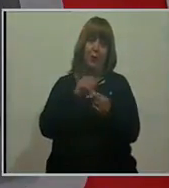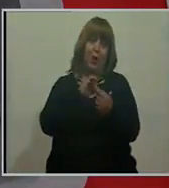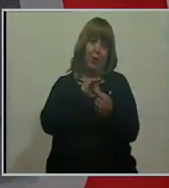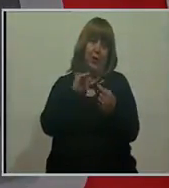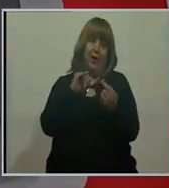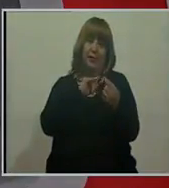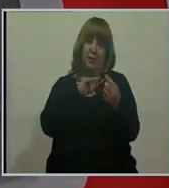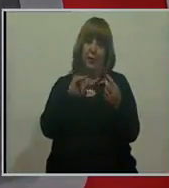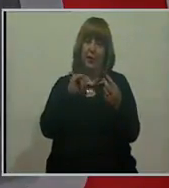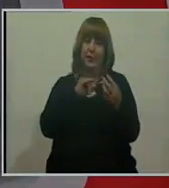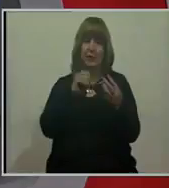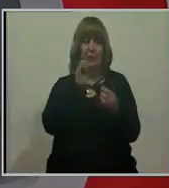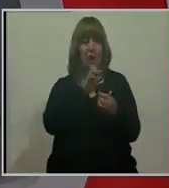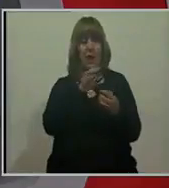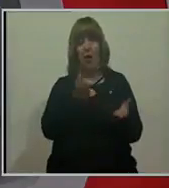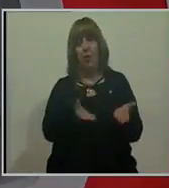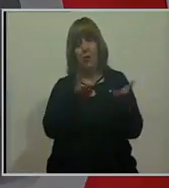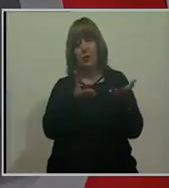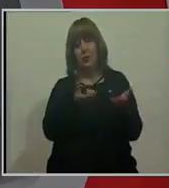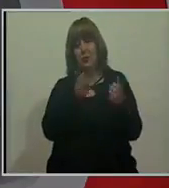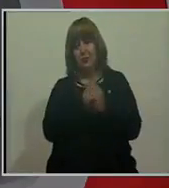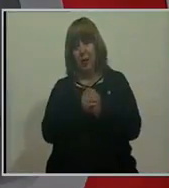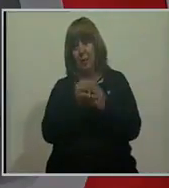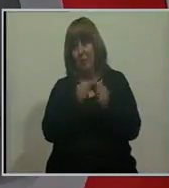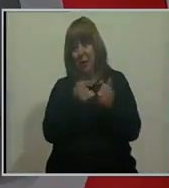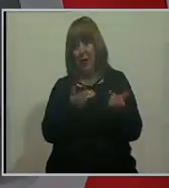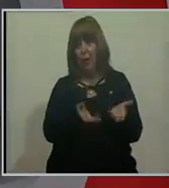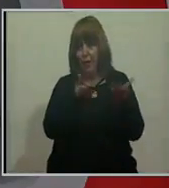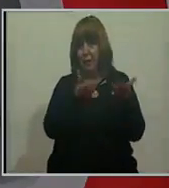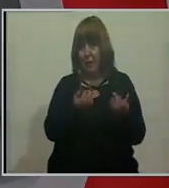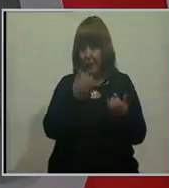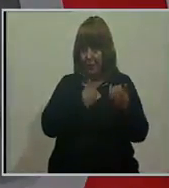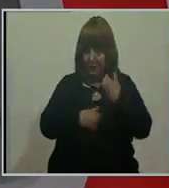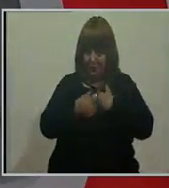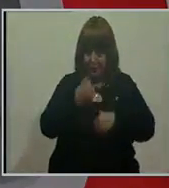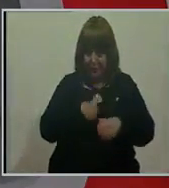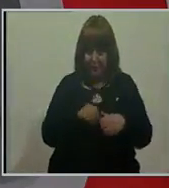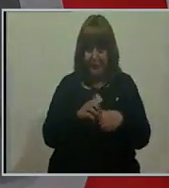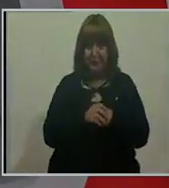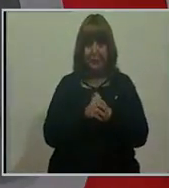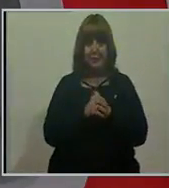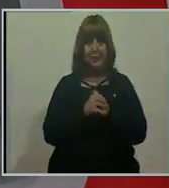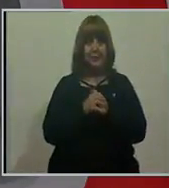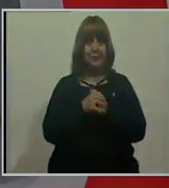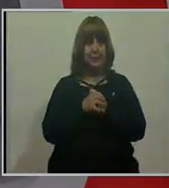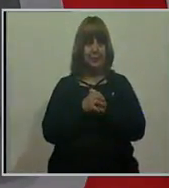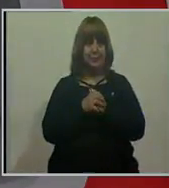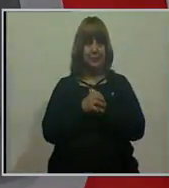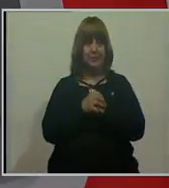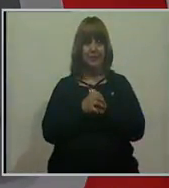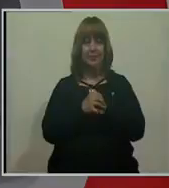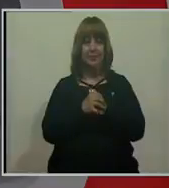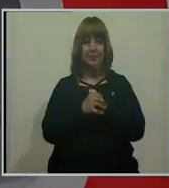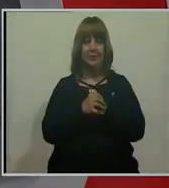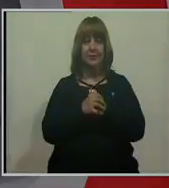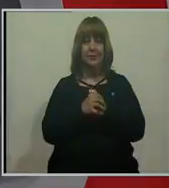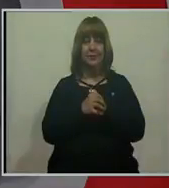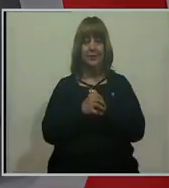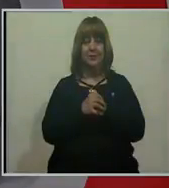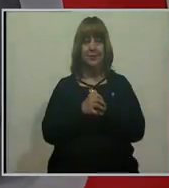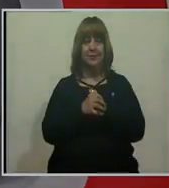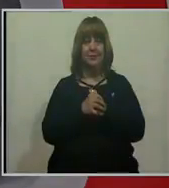la selección con esto no tiene nada que ver, pero si usted tiene el cocodrilo en el bolsillo. Sí. Y bien comido.